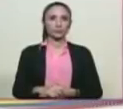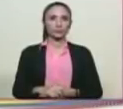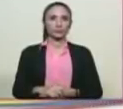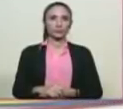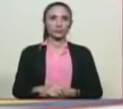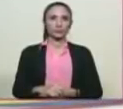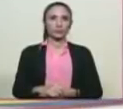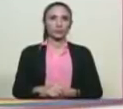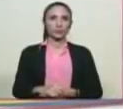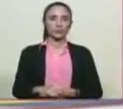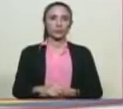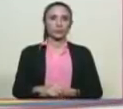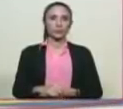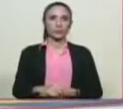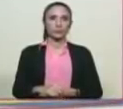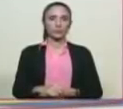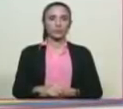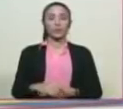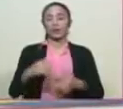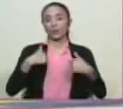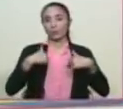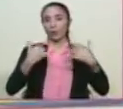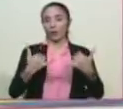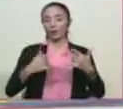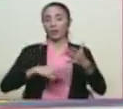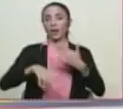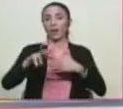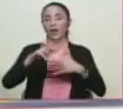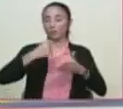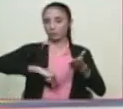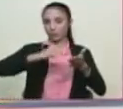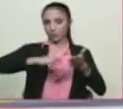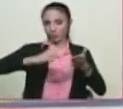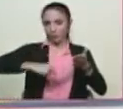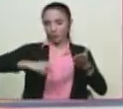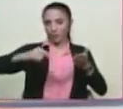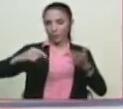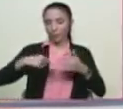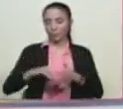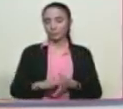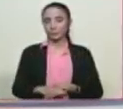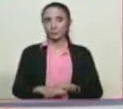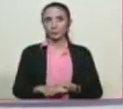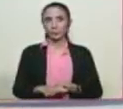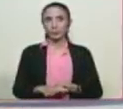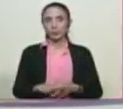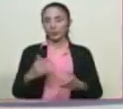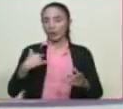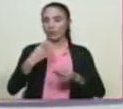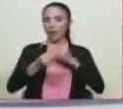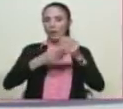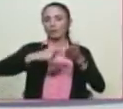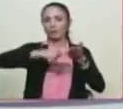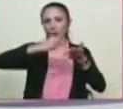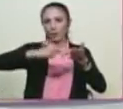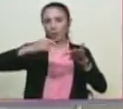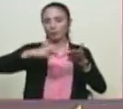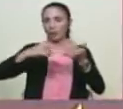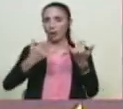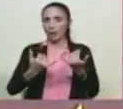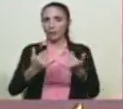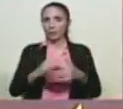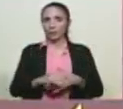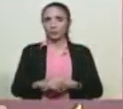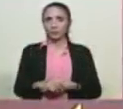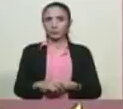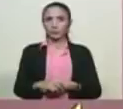Yo voy a proceder a firmar 3 puntos de cuentas vinculados con el contrato colectivo.